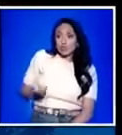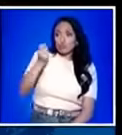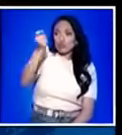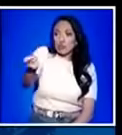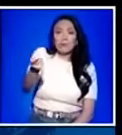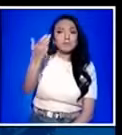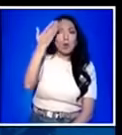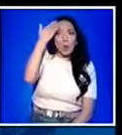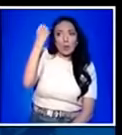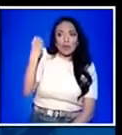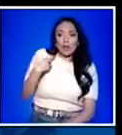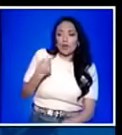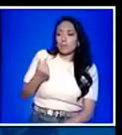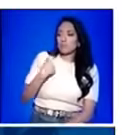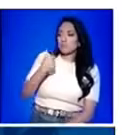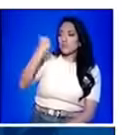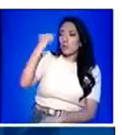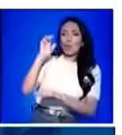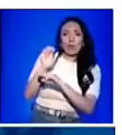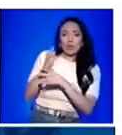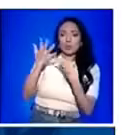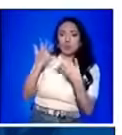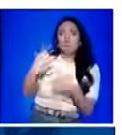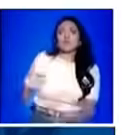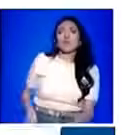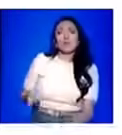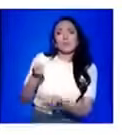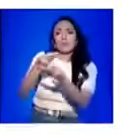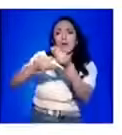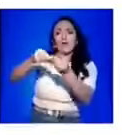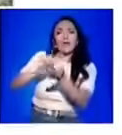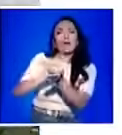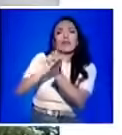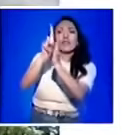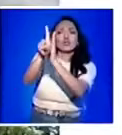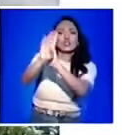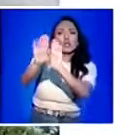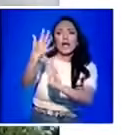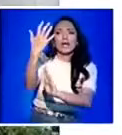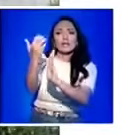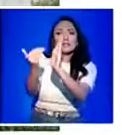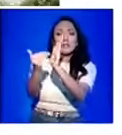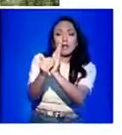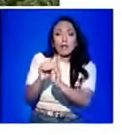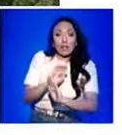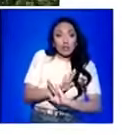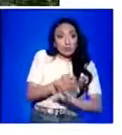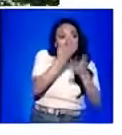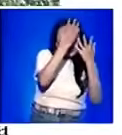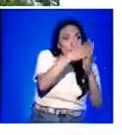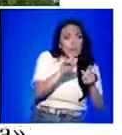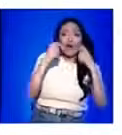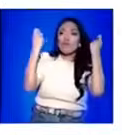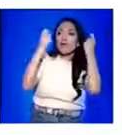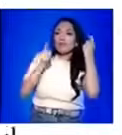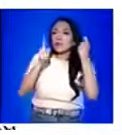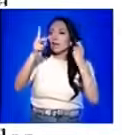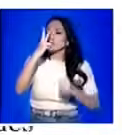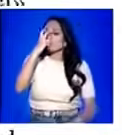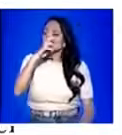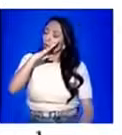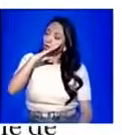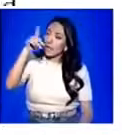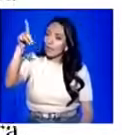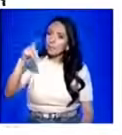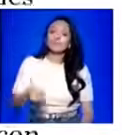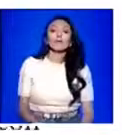había olvidado su billetera en Ecuador, y que luego del episodio en el restaurante, la fiesta continuó en el Hotel Ritz, y que al día siguiente,